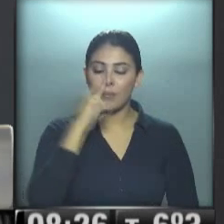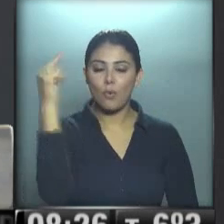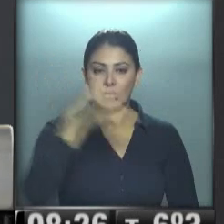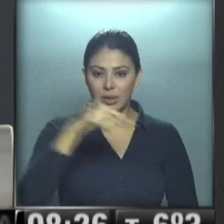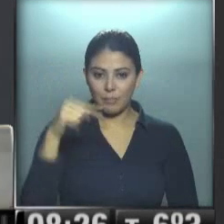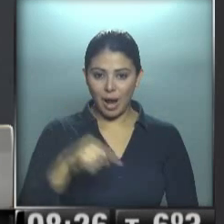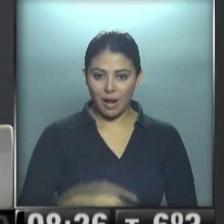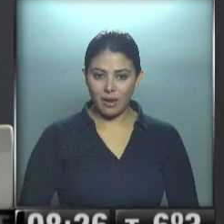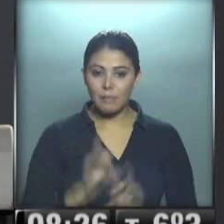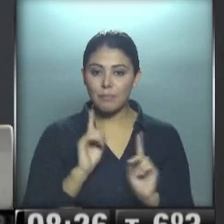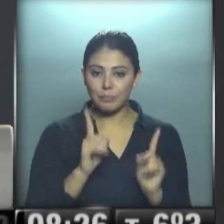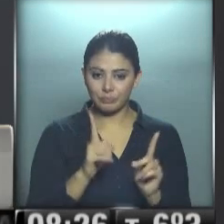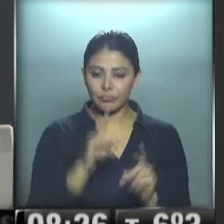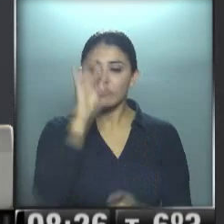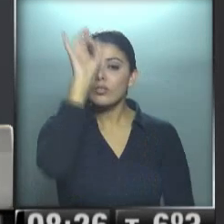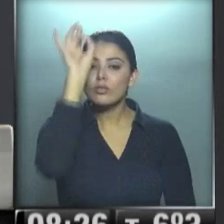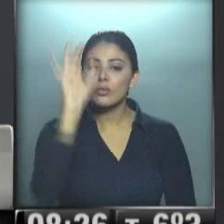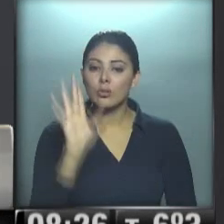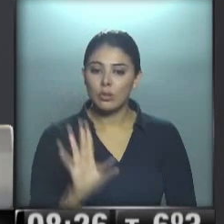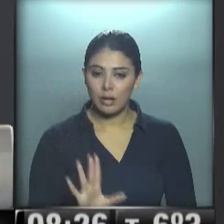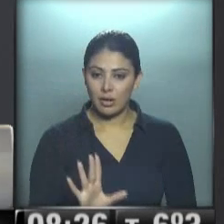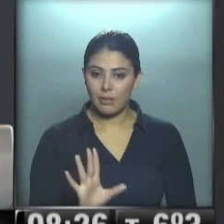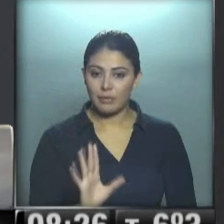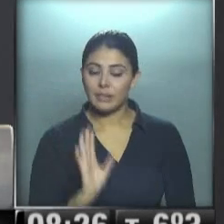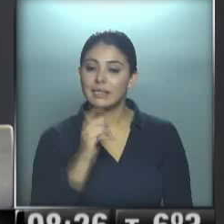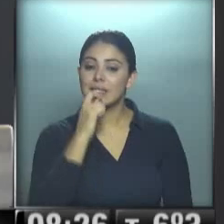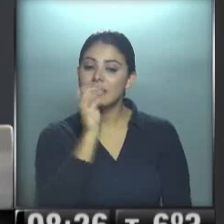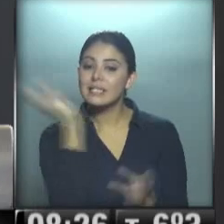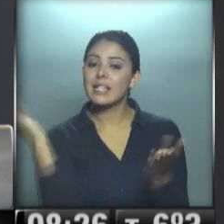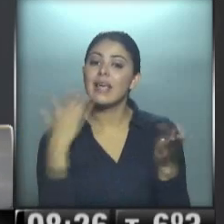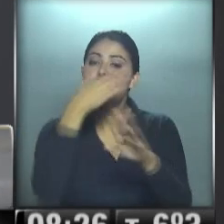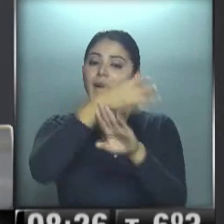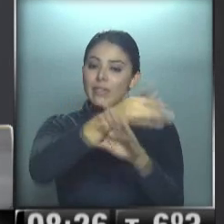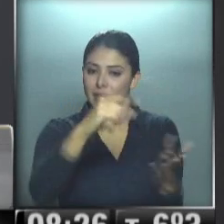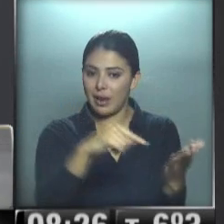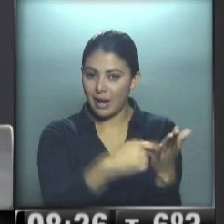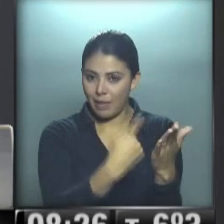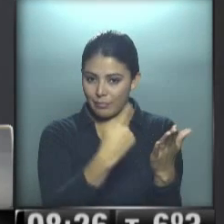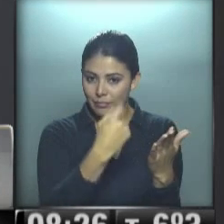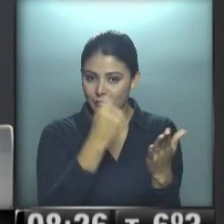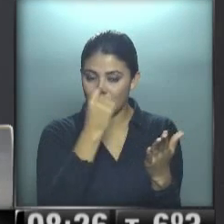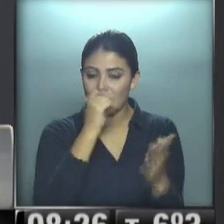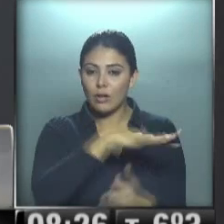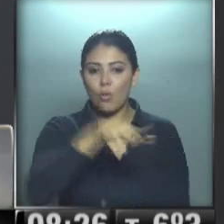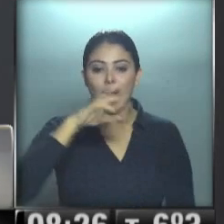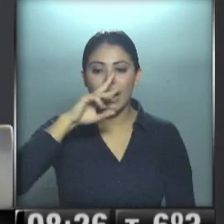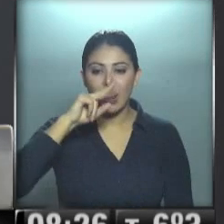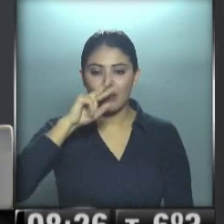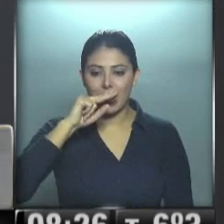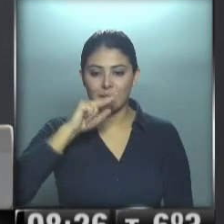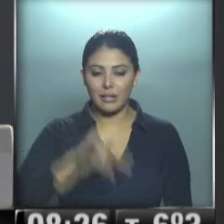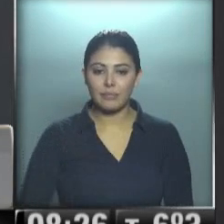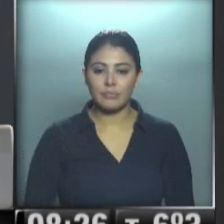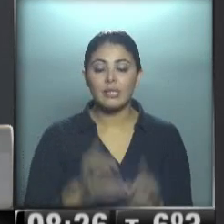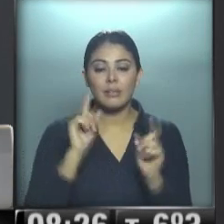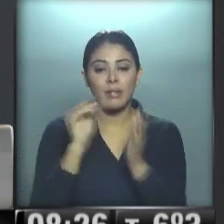que son aquellas que circulan solamente en el ámbito del conurbano bonaerense y en gran la plata a su vez también